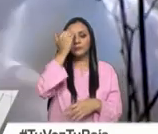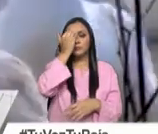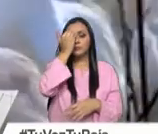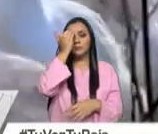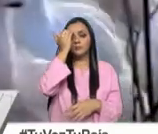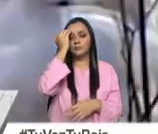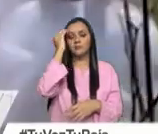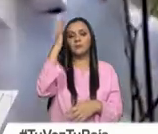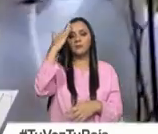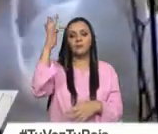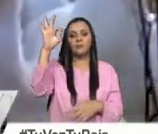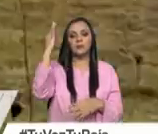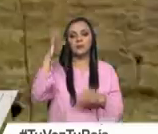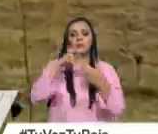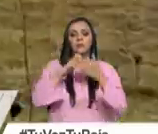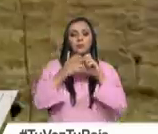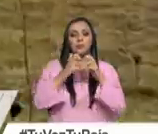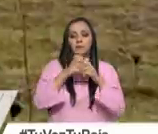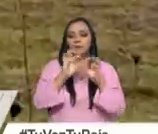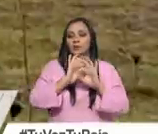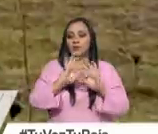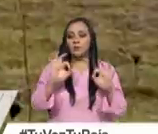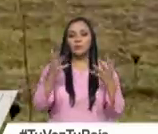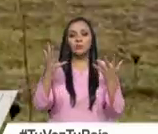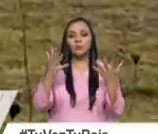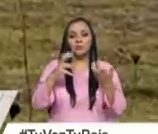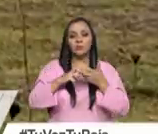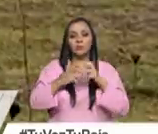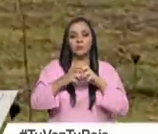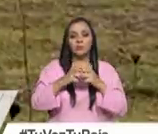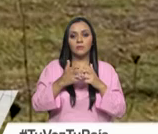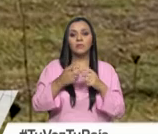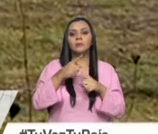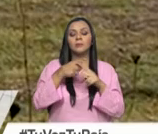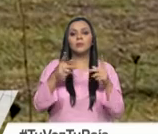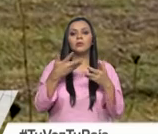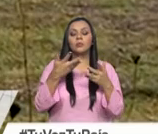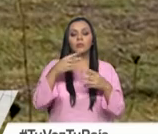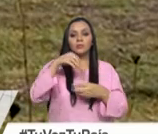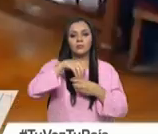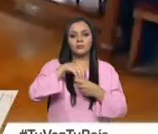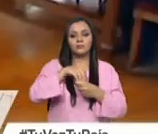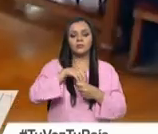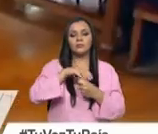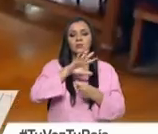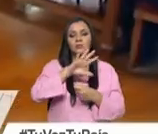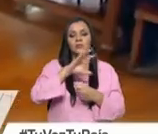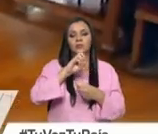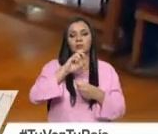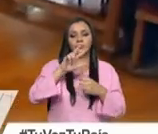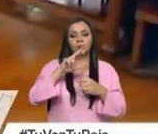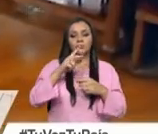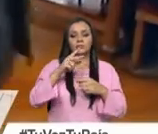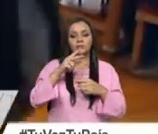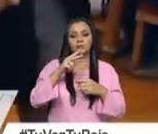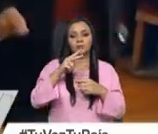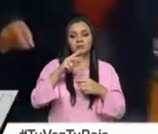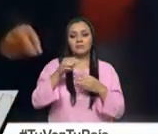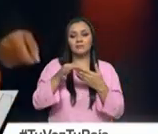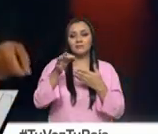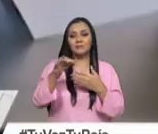e insuficientes medidas de higiene han contribuido al rápido contagio de la gripe aviar H5N8 transmitida por los pájaros